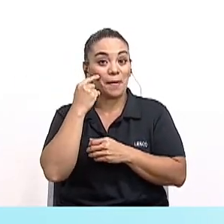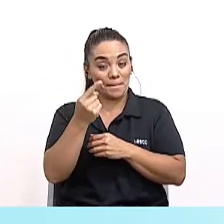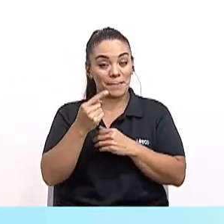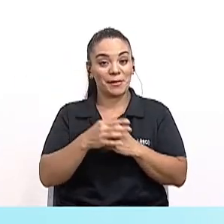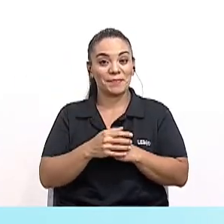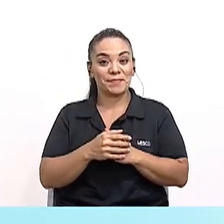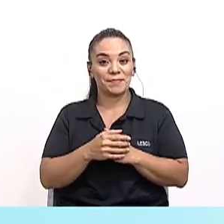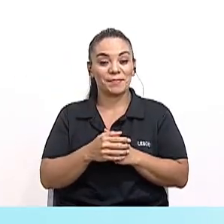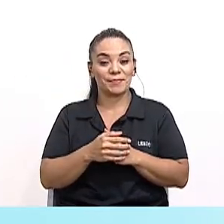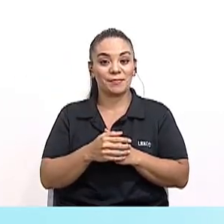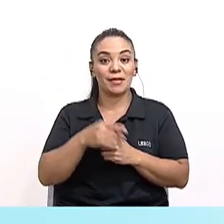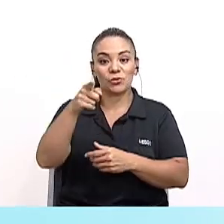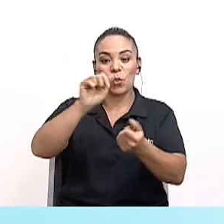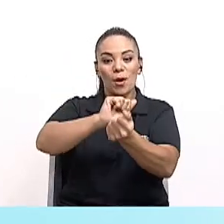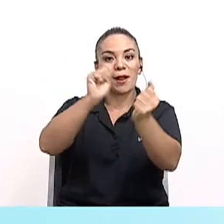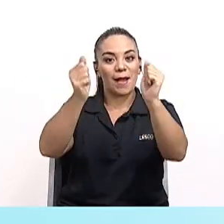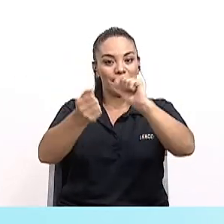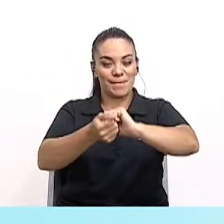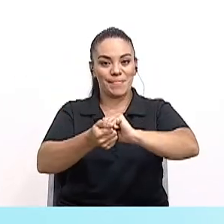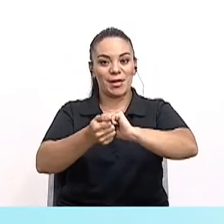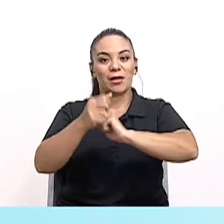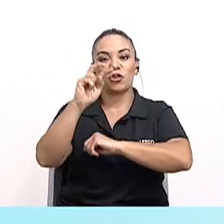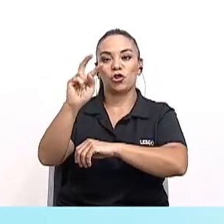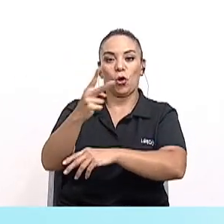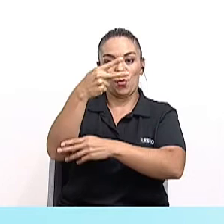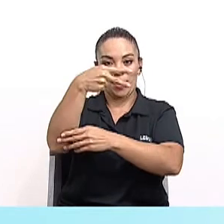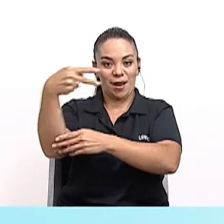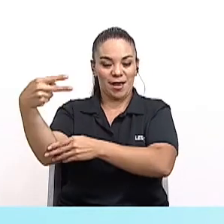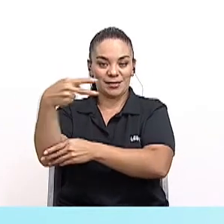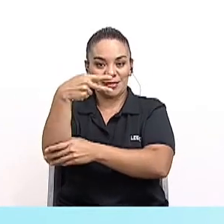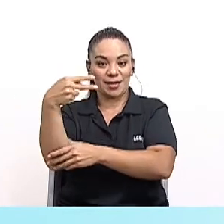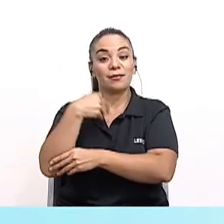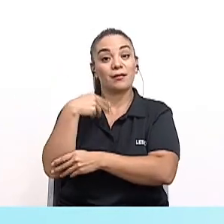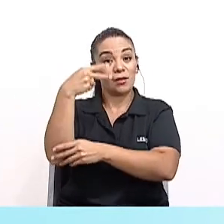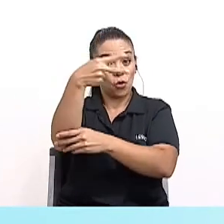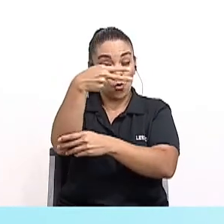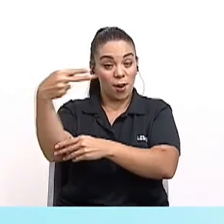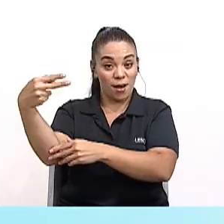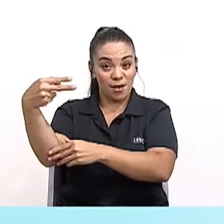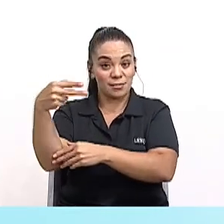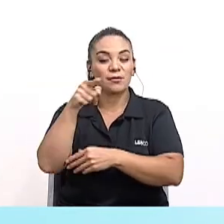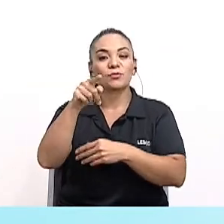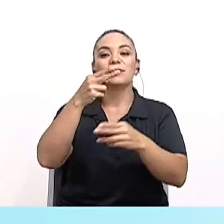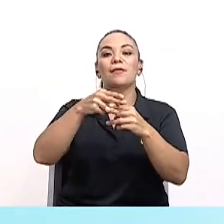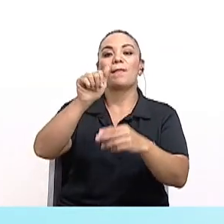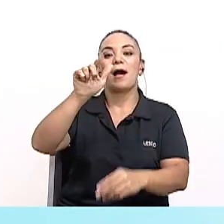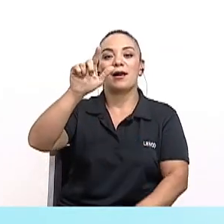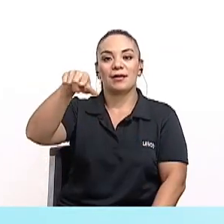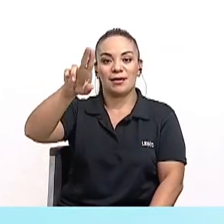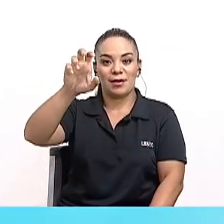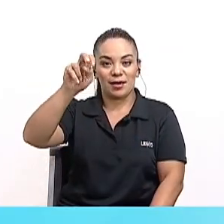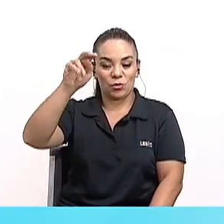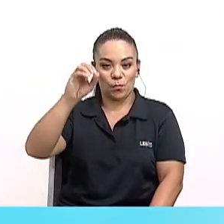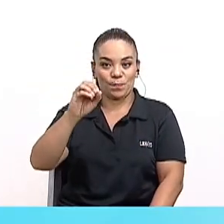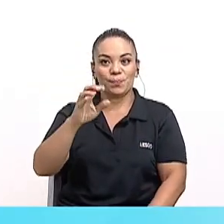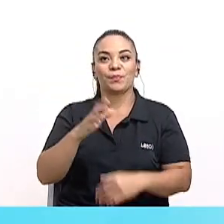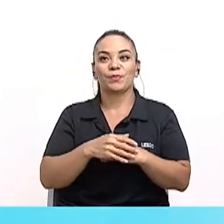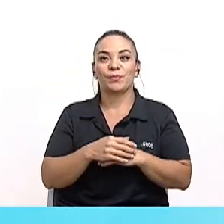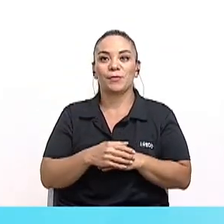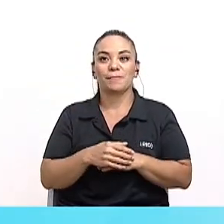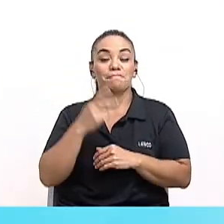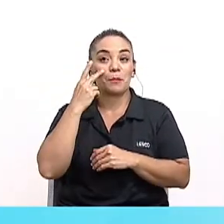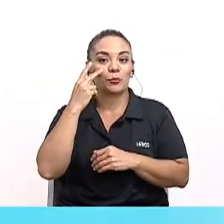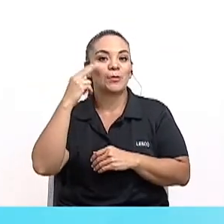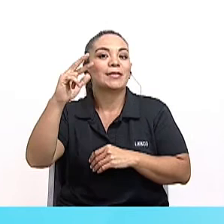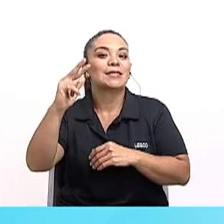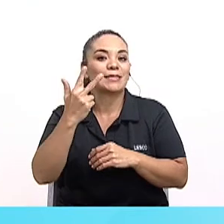La geometría cambia al producir el doble enlace. Y esto, como tiene un doble enlace, es un alqueno. Vamos a ver el tercer tipo,